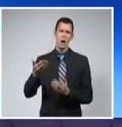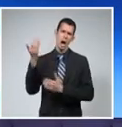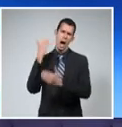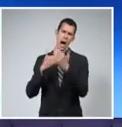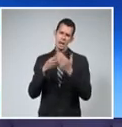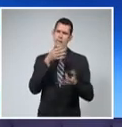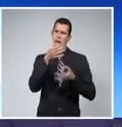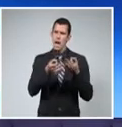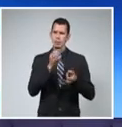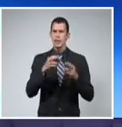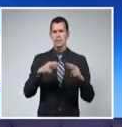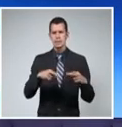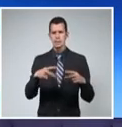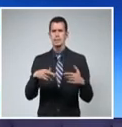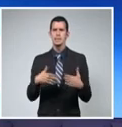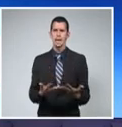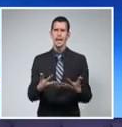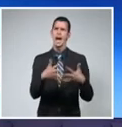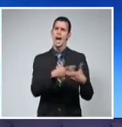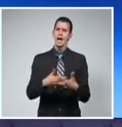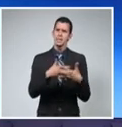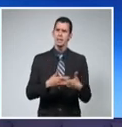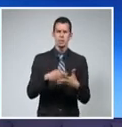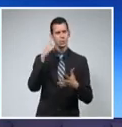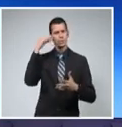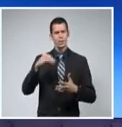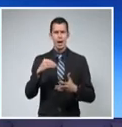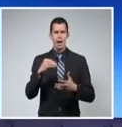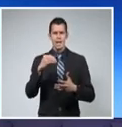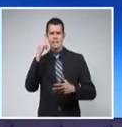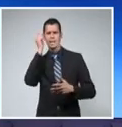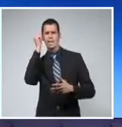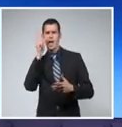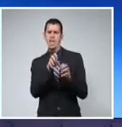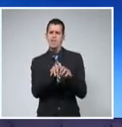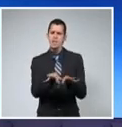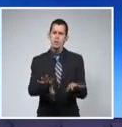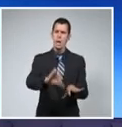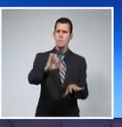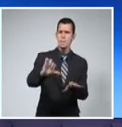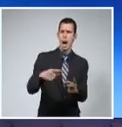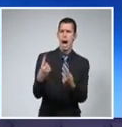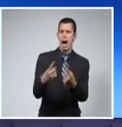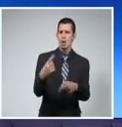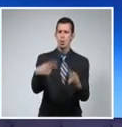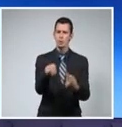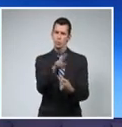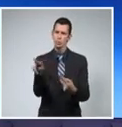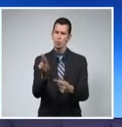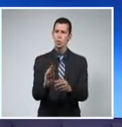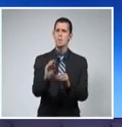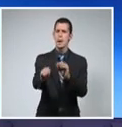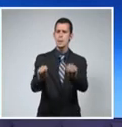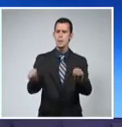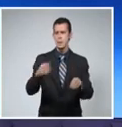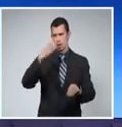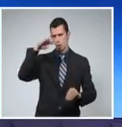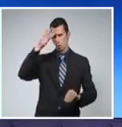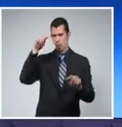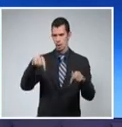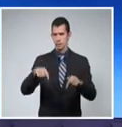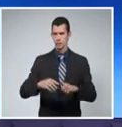sí, del dinero que reciben algunos para desarrollar sus actividades subversivas aquí en nuestro país. Hemos mostrado pruebas